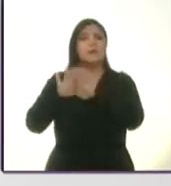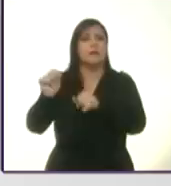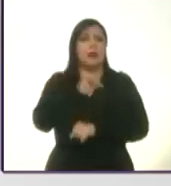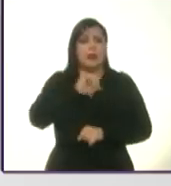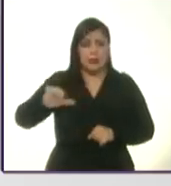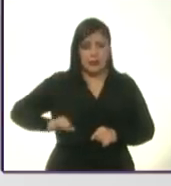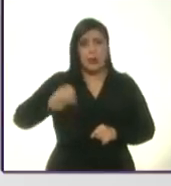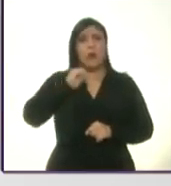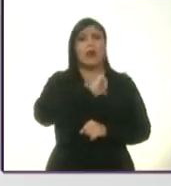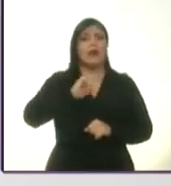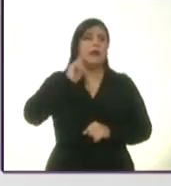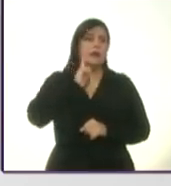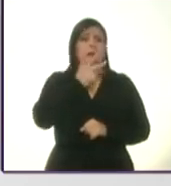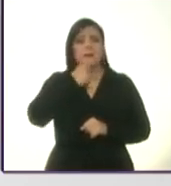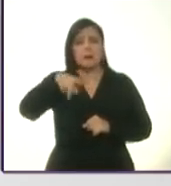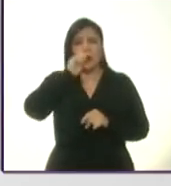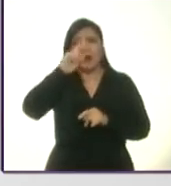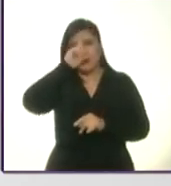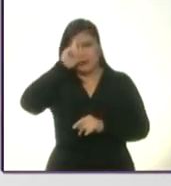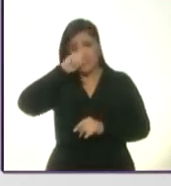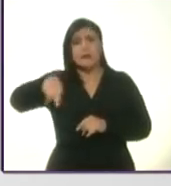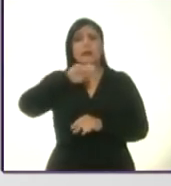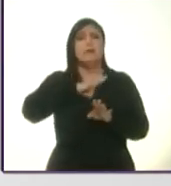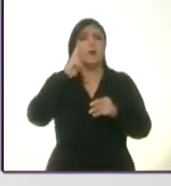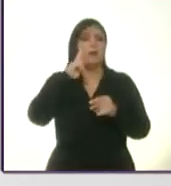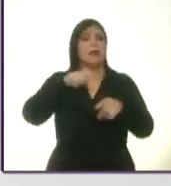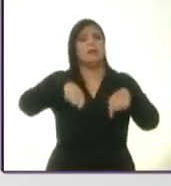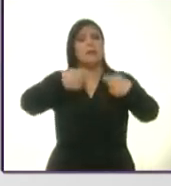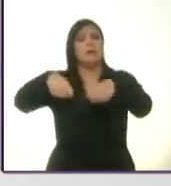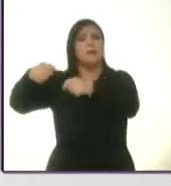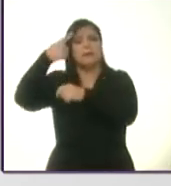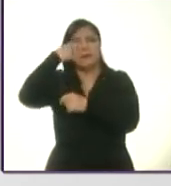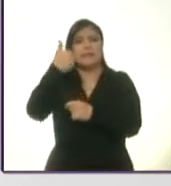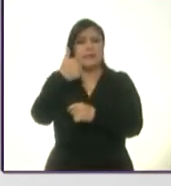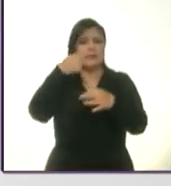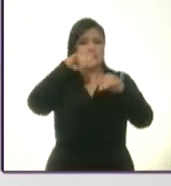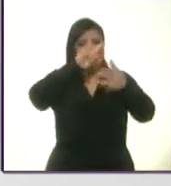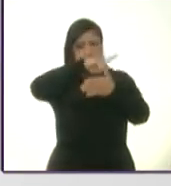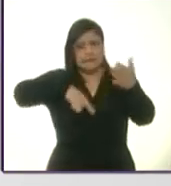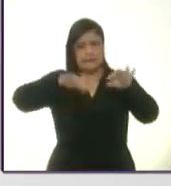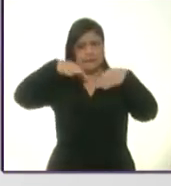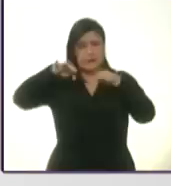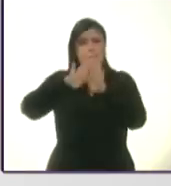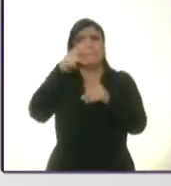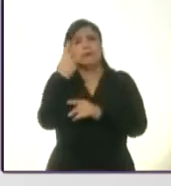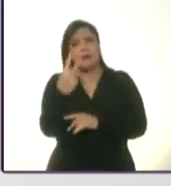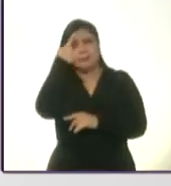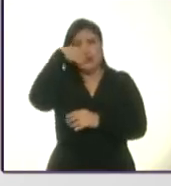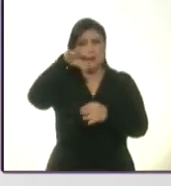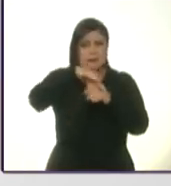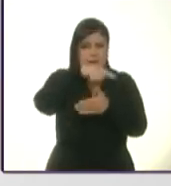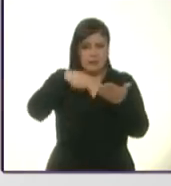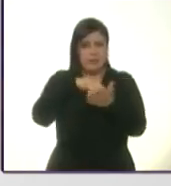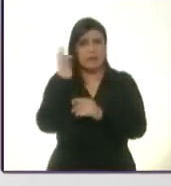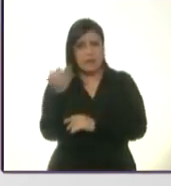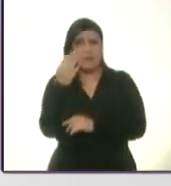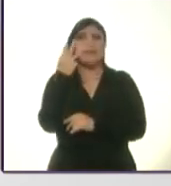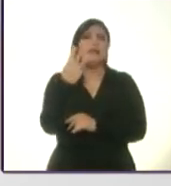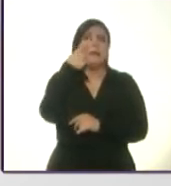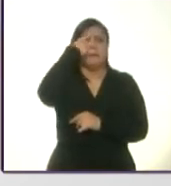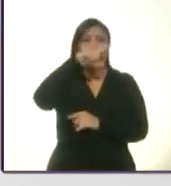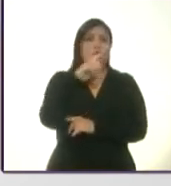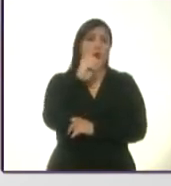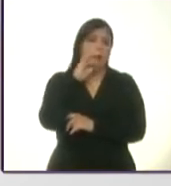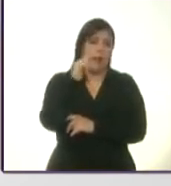concejales en la castilla se entregarán seis boletas tres para la elección federal y tres para la elección local en